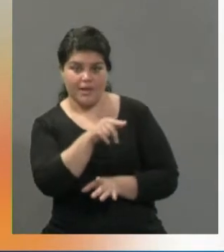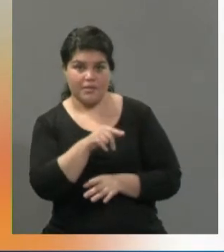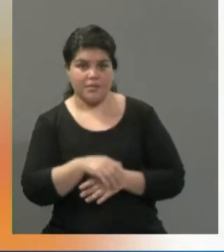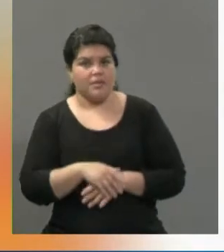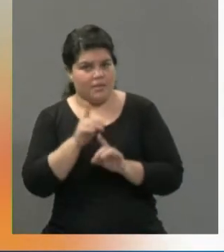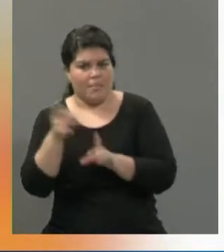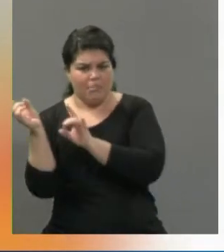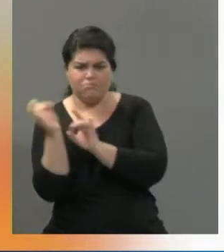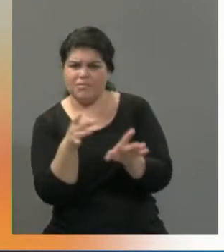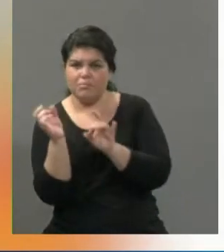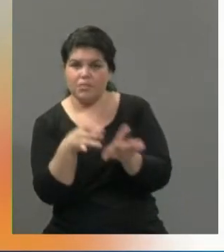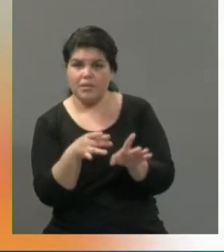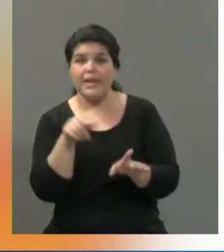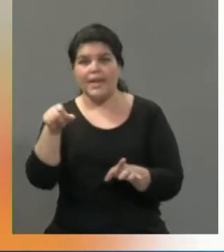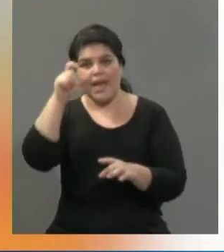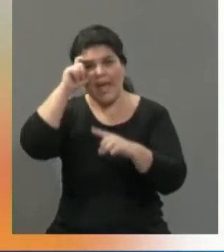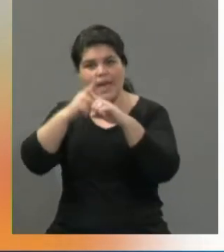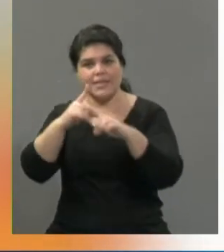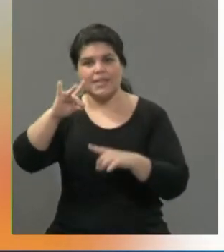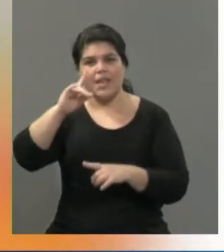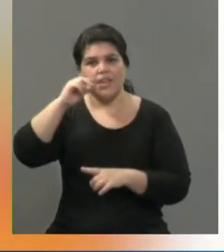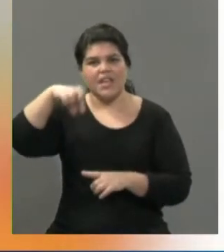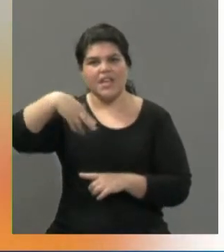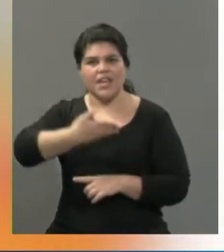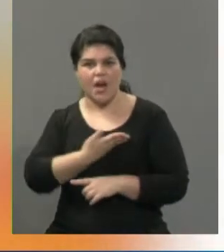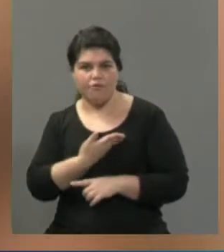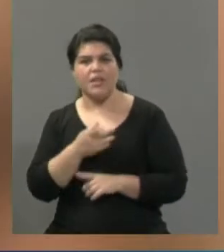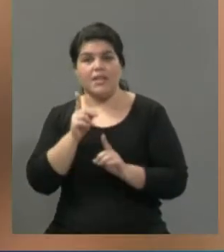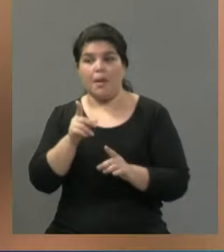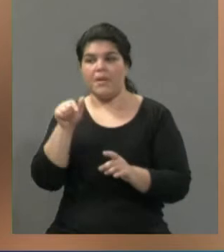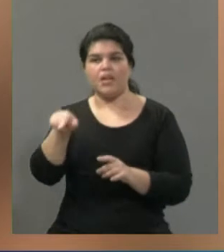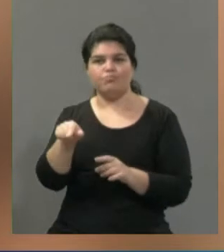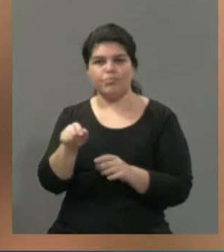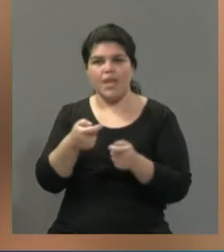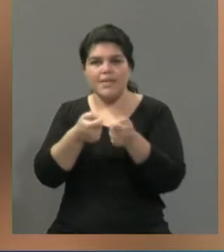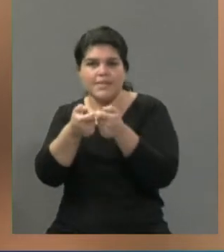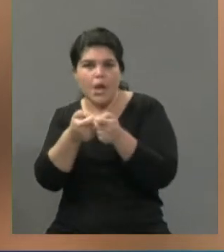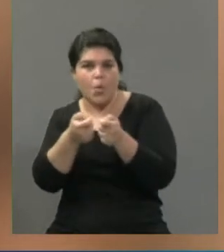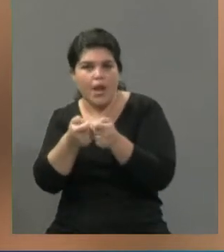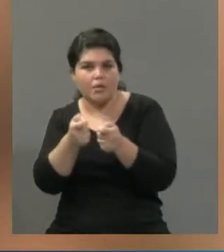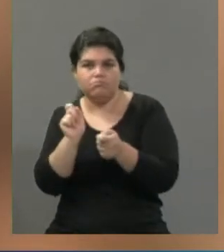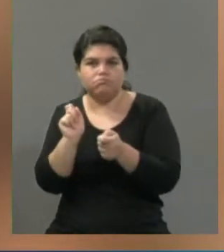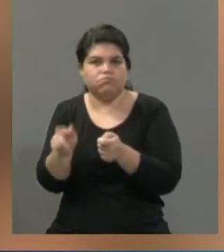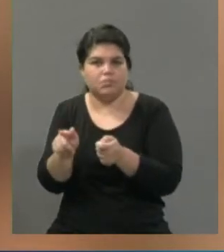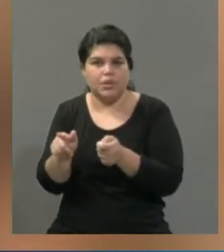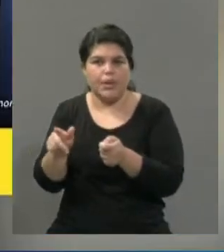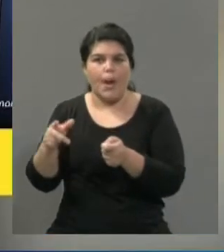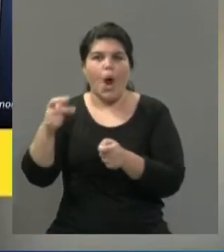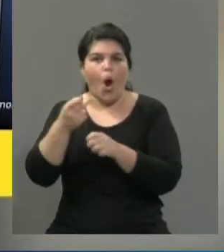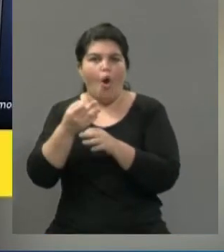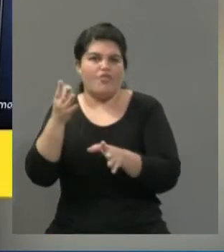Vanina Barone, que es la titular de la ex DINAF, compartiendo memes en su celular, que usa también como teléfono